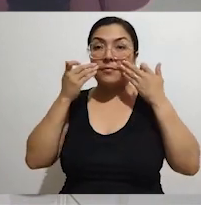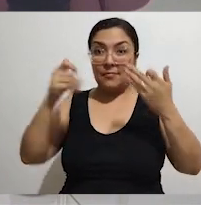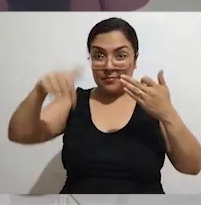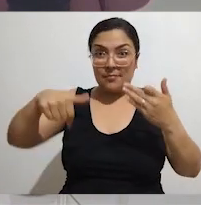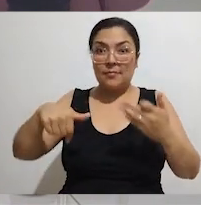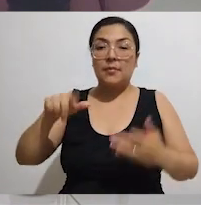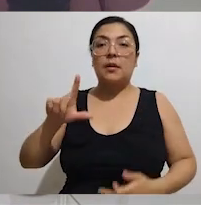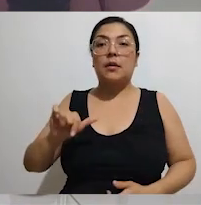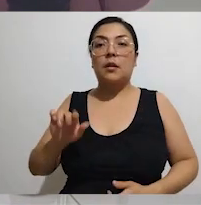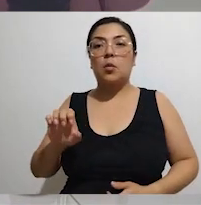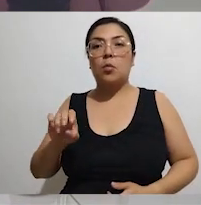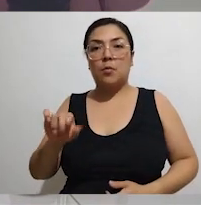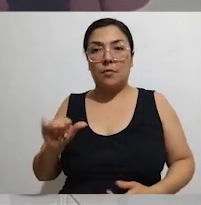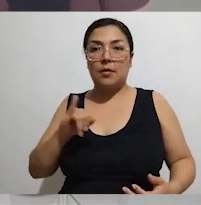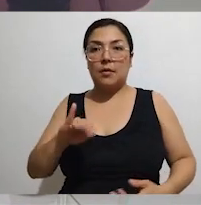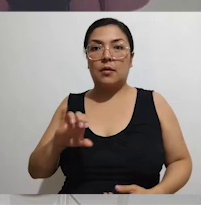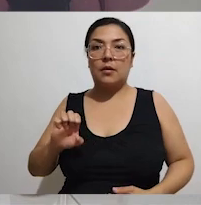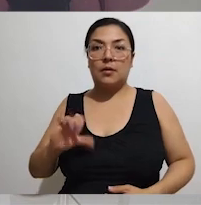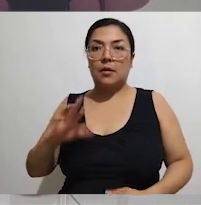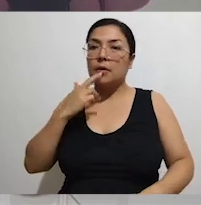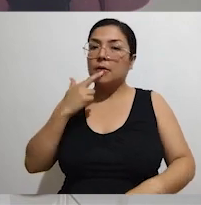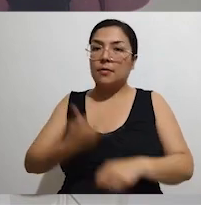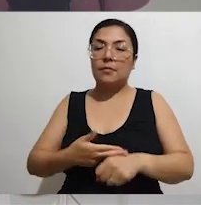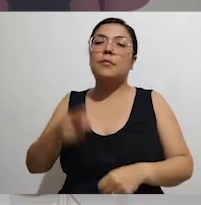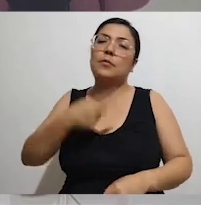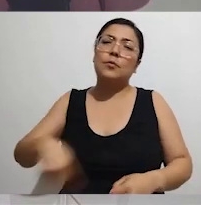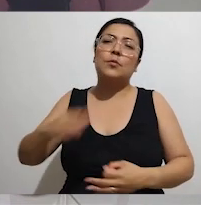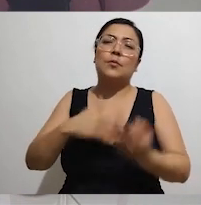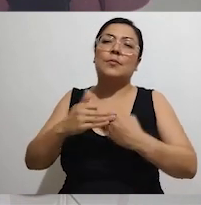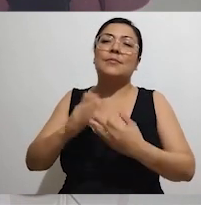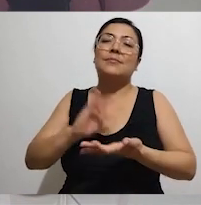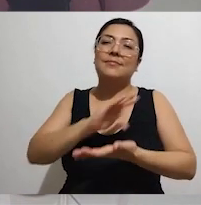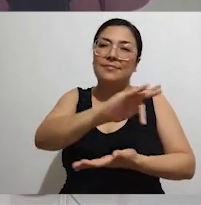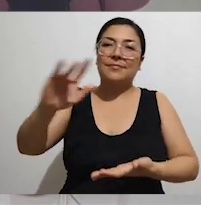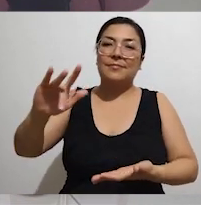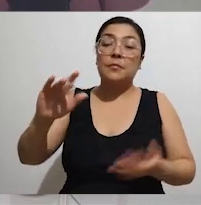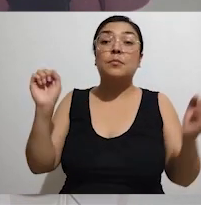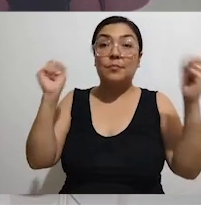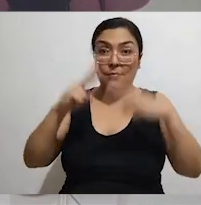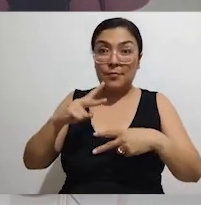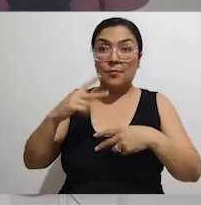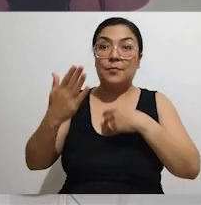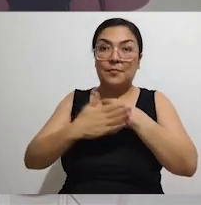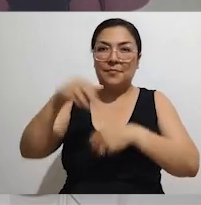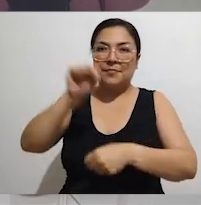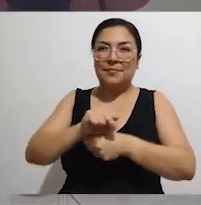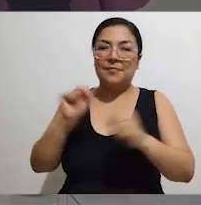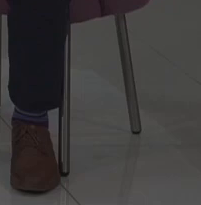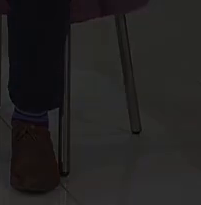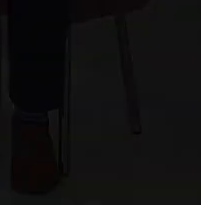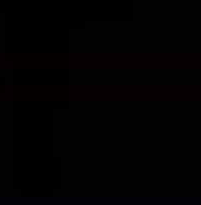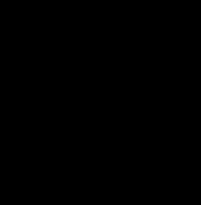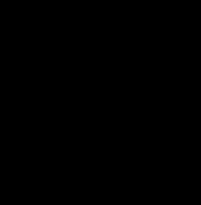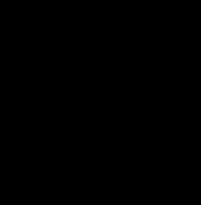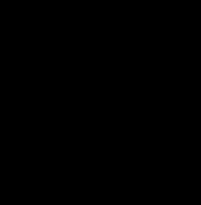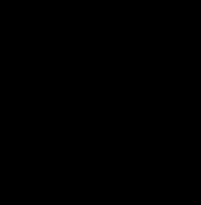escuchó aquí en este programa del Instituto Electoral de Coahuila, La Urna. A nombre de todo el equipo le queremos agradecer. Nos vemos y nos escuchamos la próxima semana. Hasta luego.